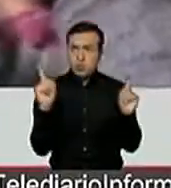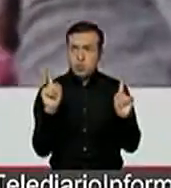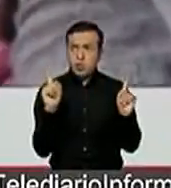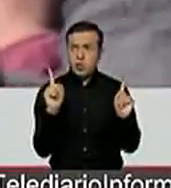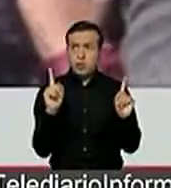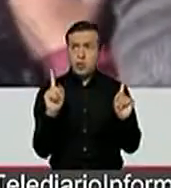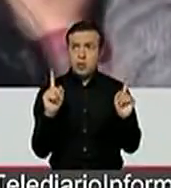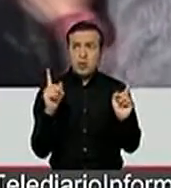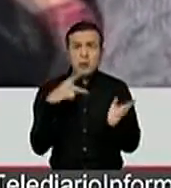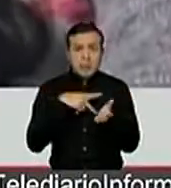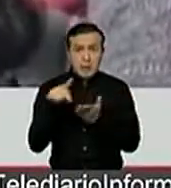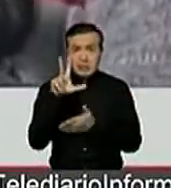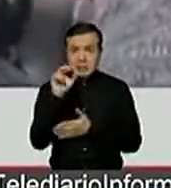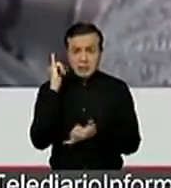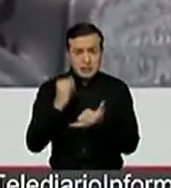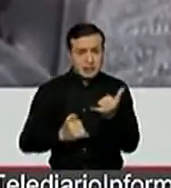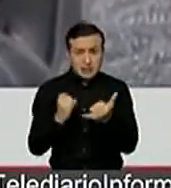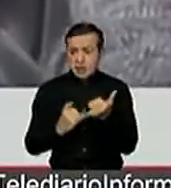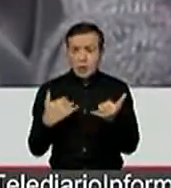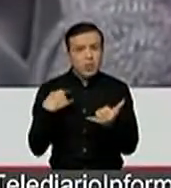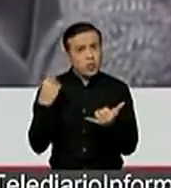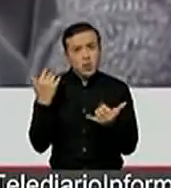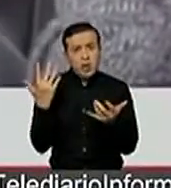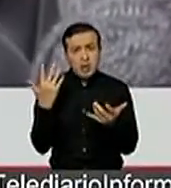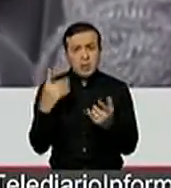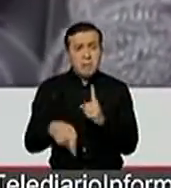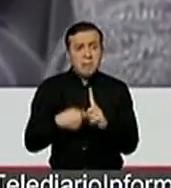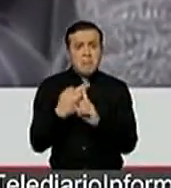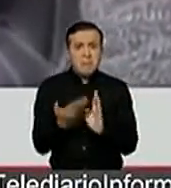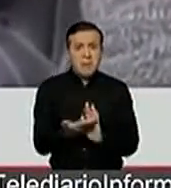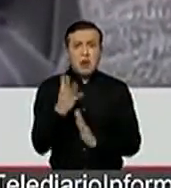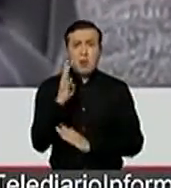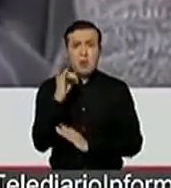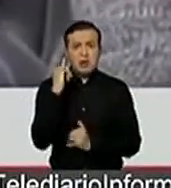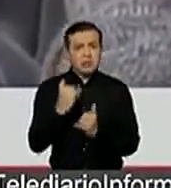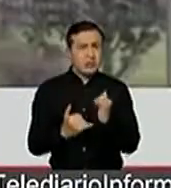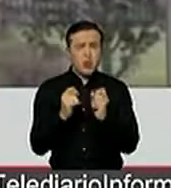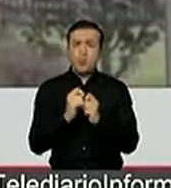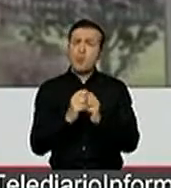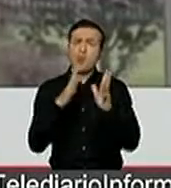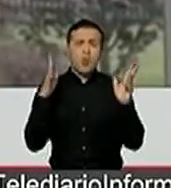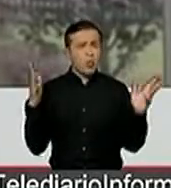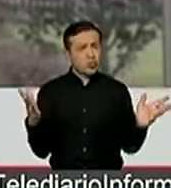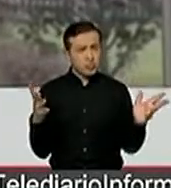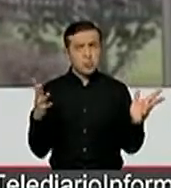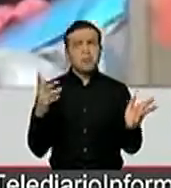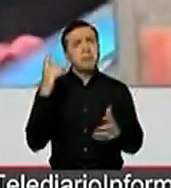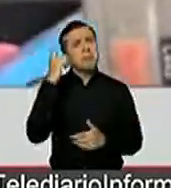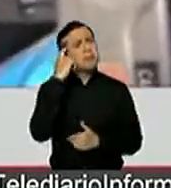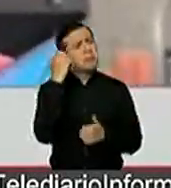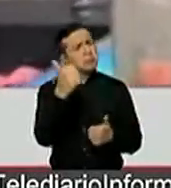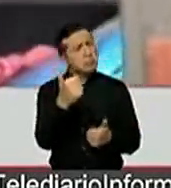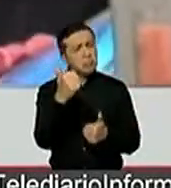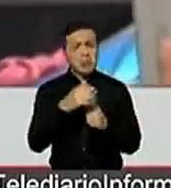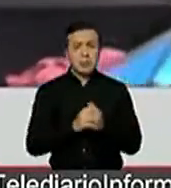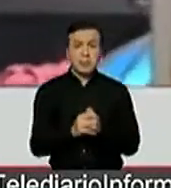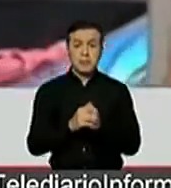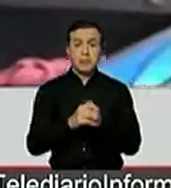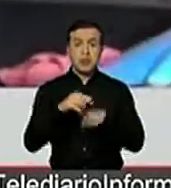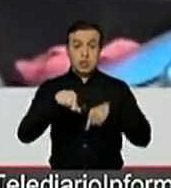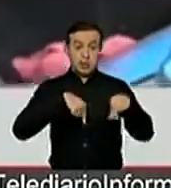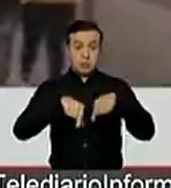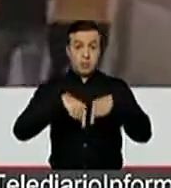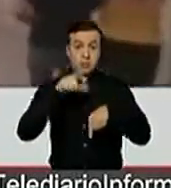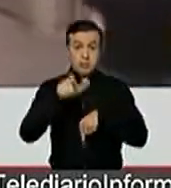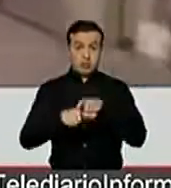alcanza ni siquiera para pagar los 30 centavos y pagar 40 centavos sí es bastante. Yo pienso que está bien. Los transportistas alegaron